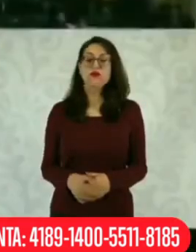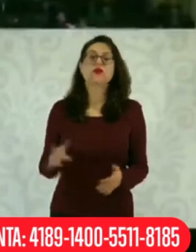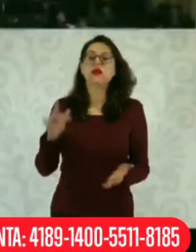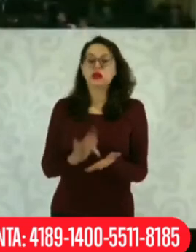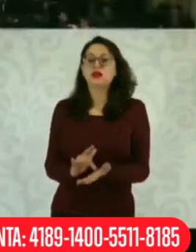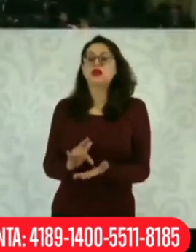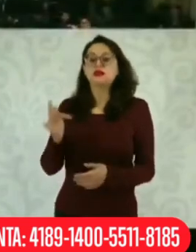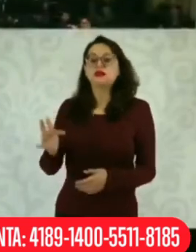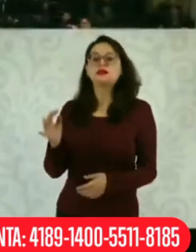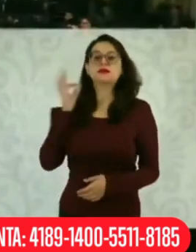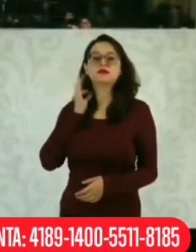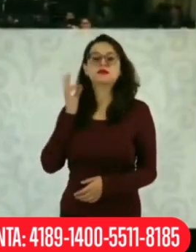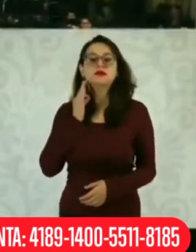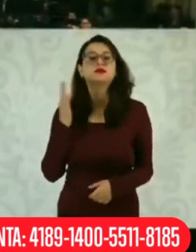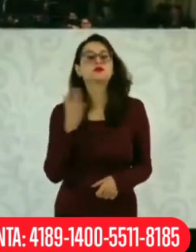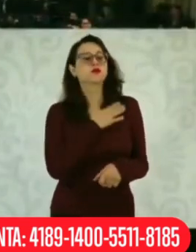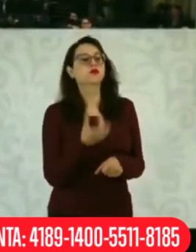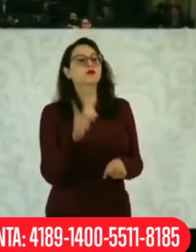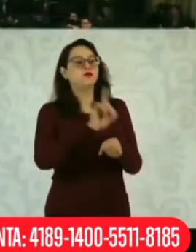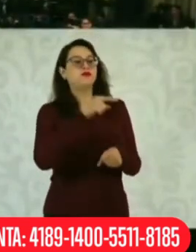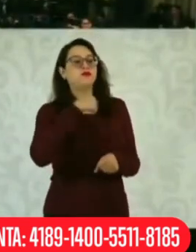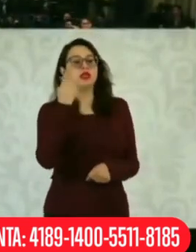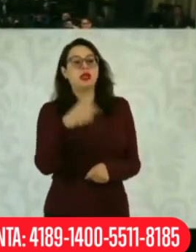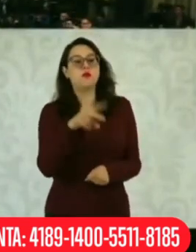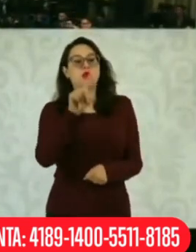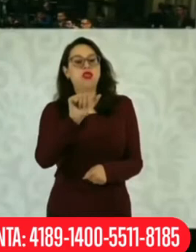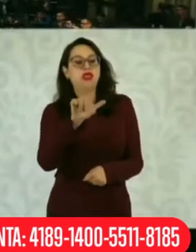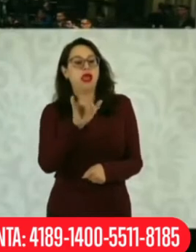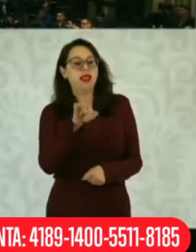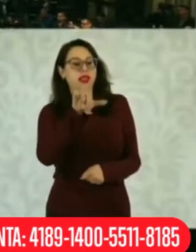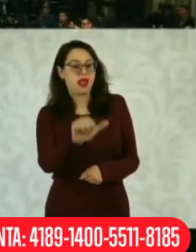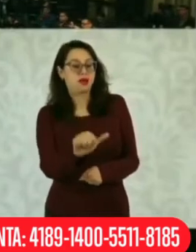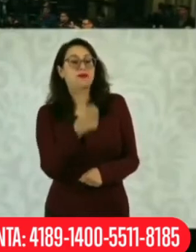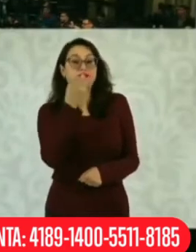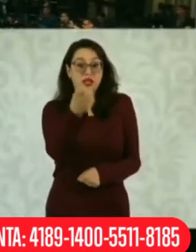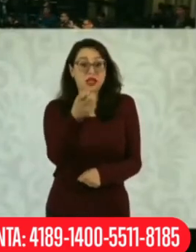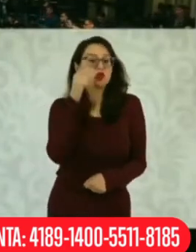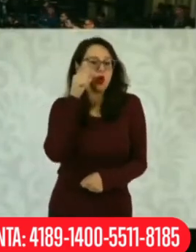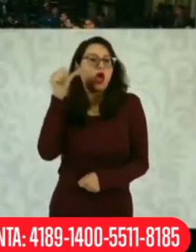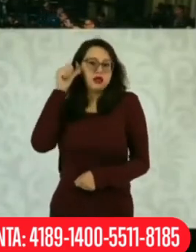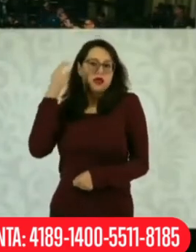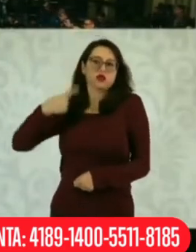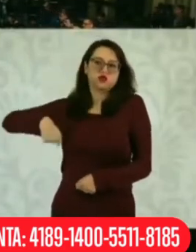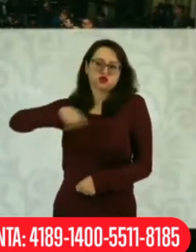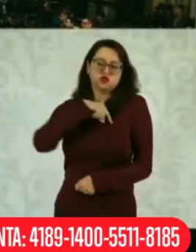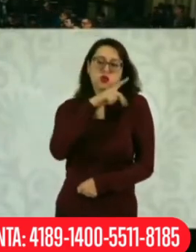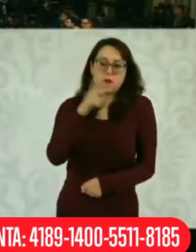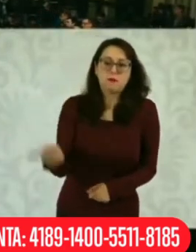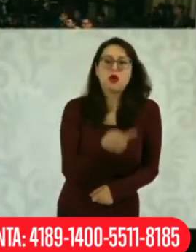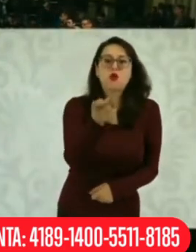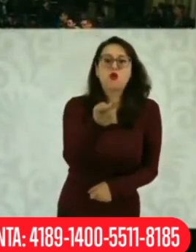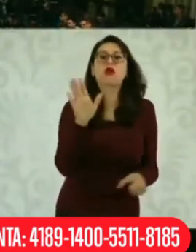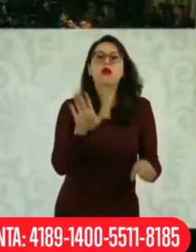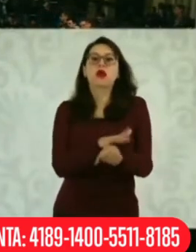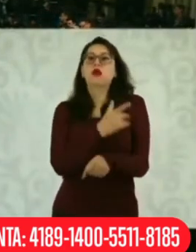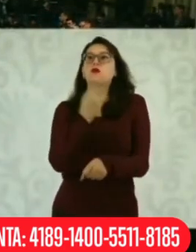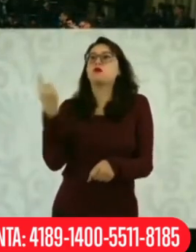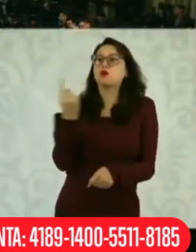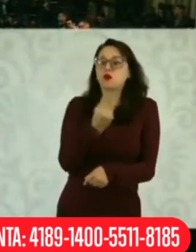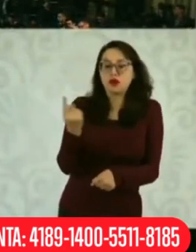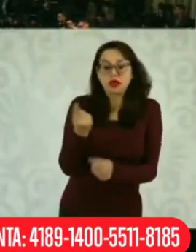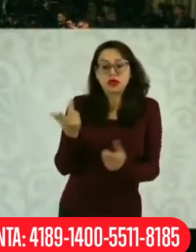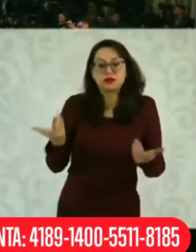Gracias, fiscal. Buenos días, Dalila Escobar de Proceso. Precisamente ayer nosotros hacíamos ese planteamiento y lo hacíamos en torno al tema